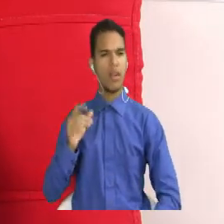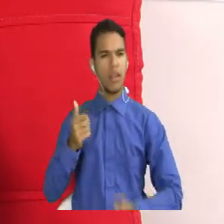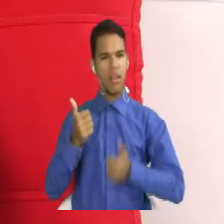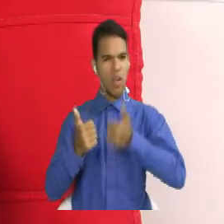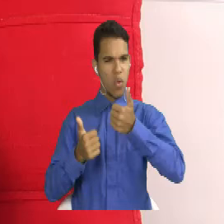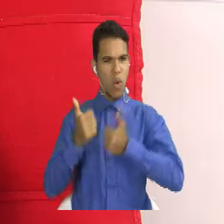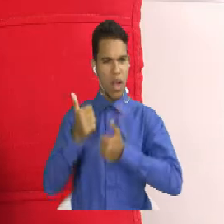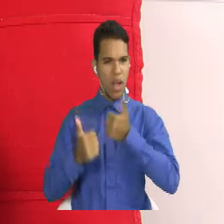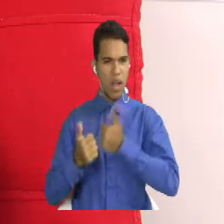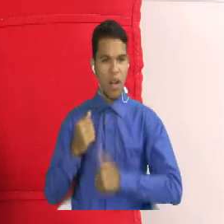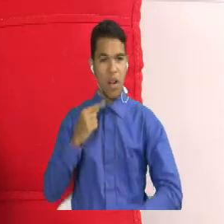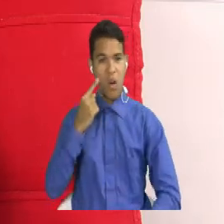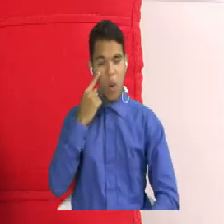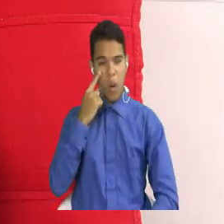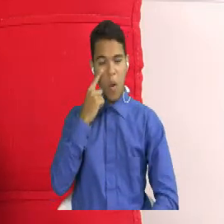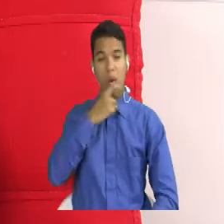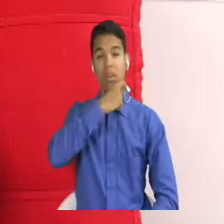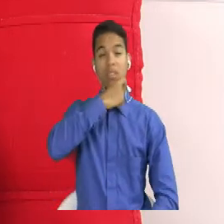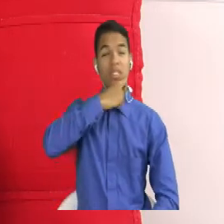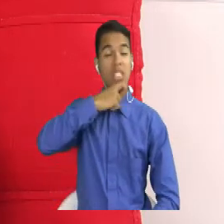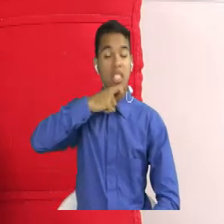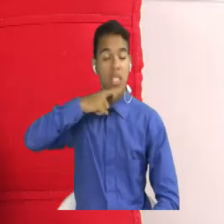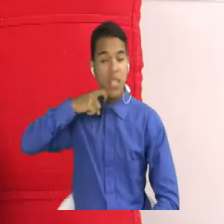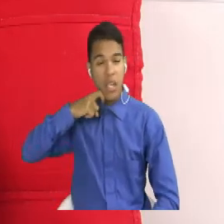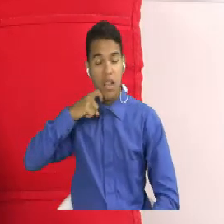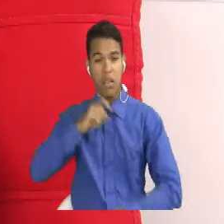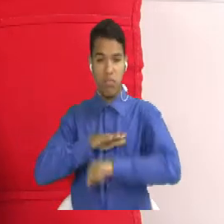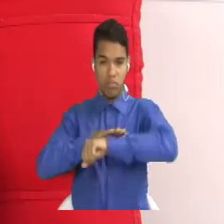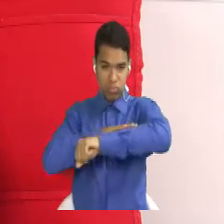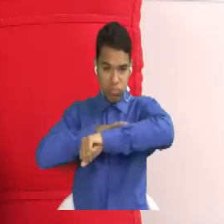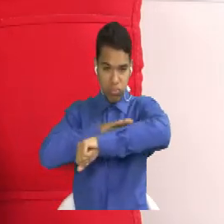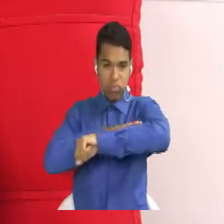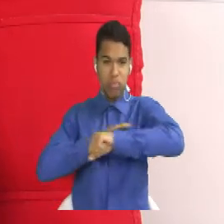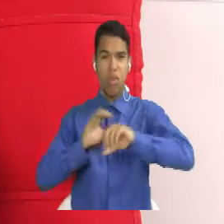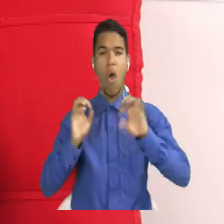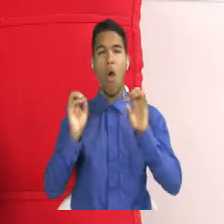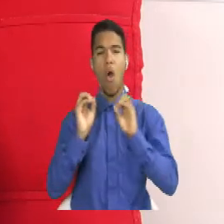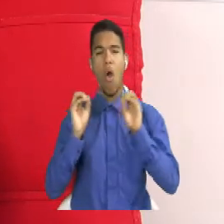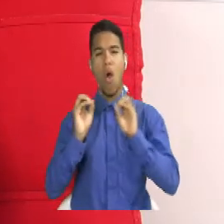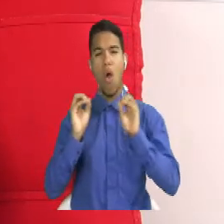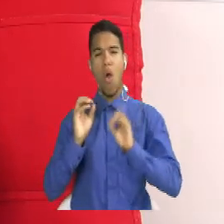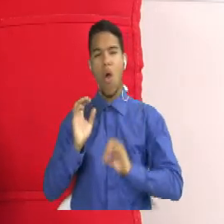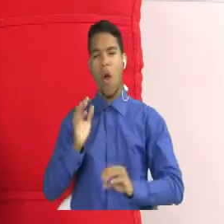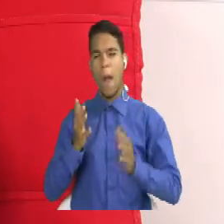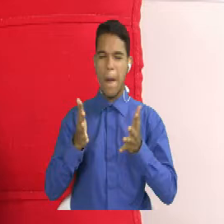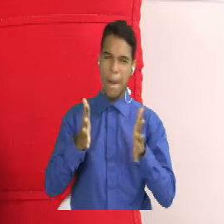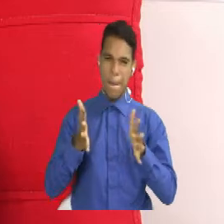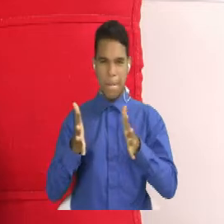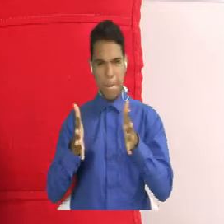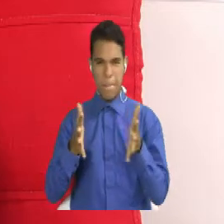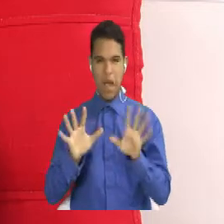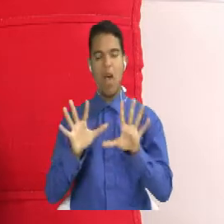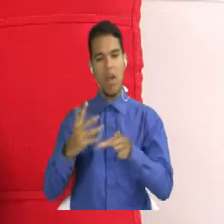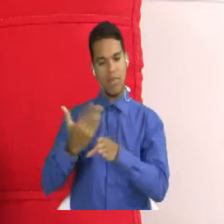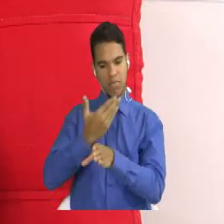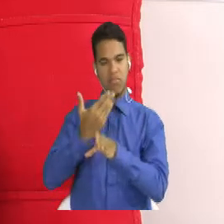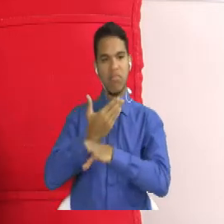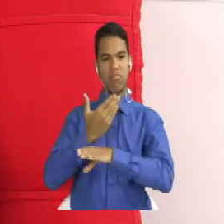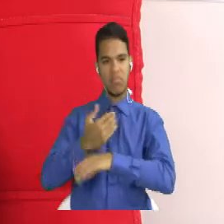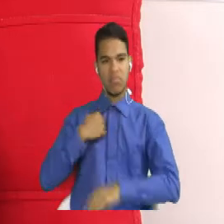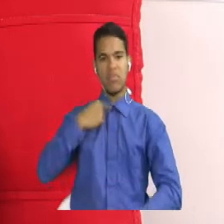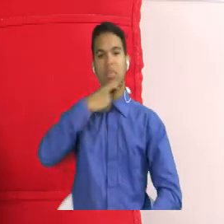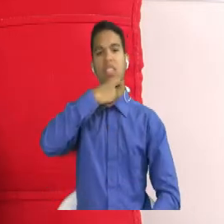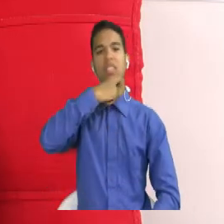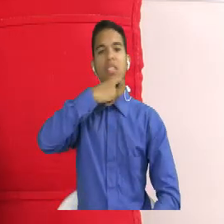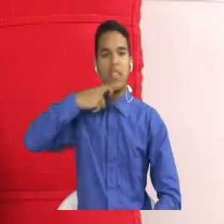tenemos problemas de piel seca. Si la sentimos así como templada, como eso es un problema que está presentando su piel y es que su piel